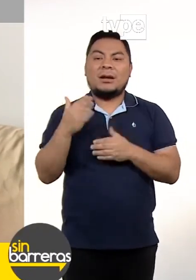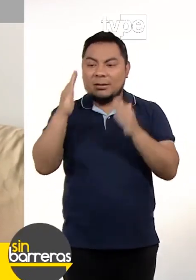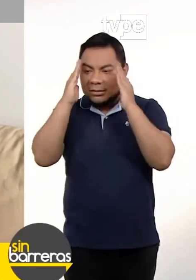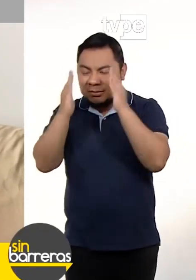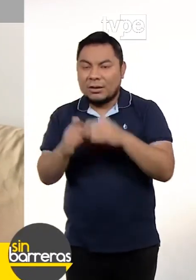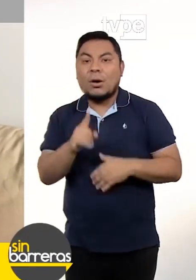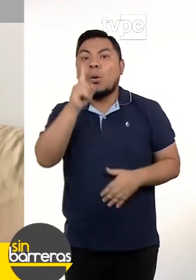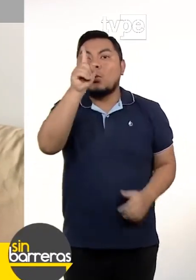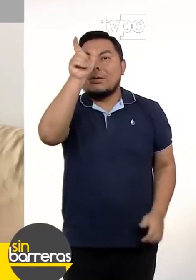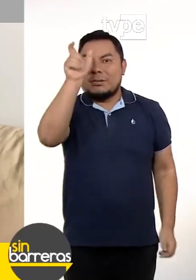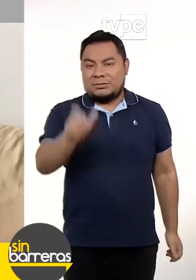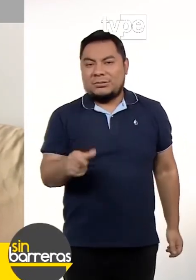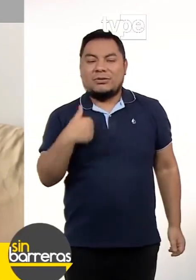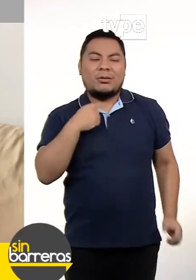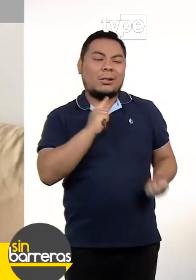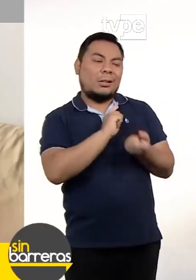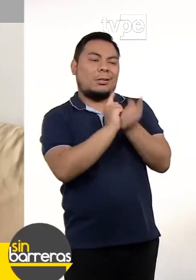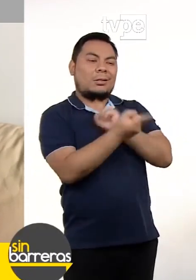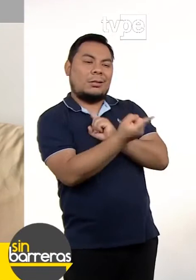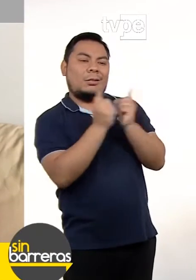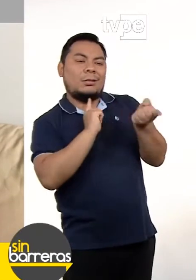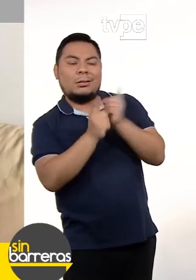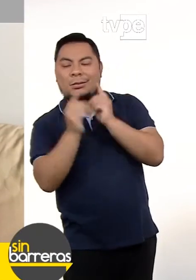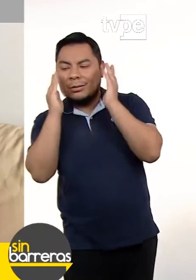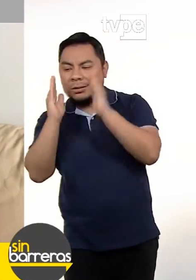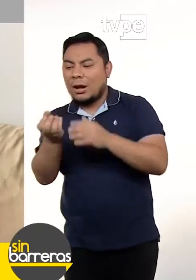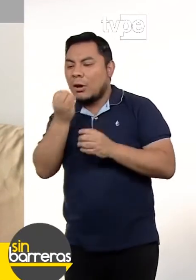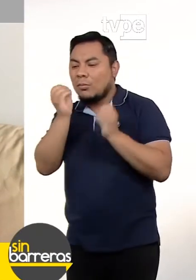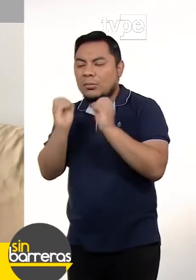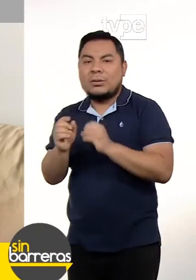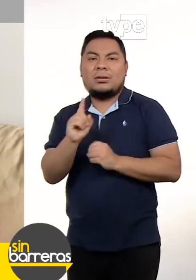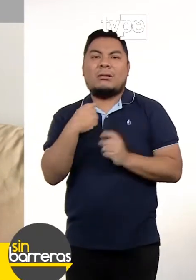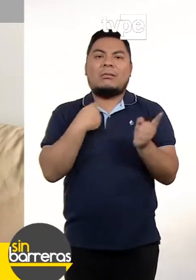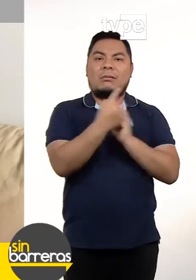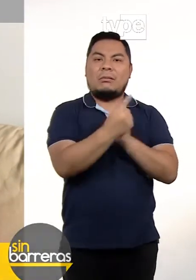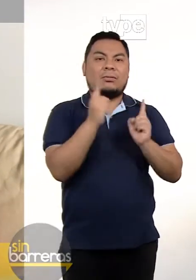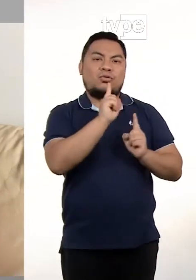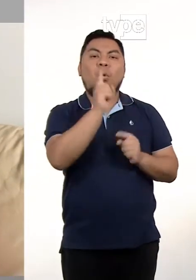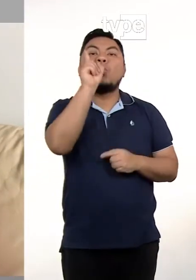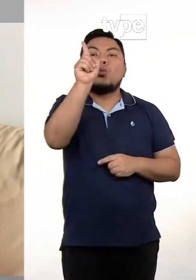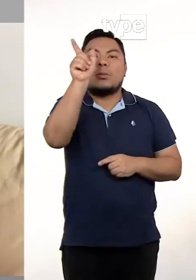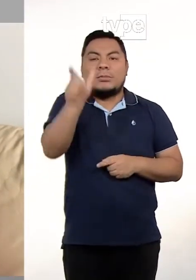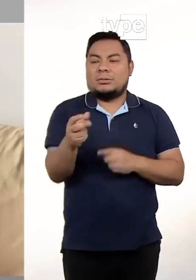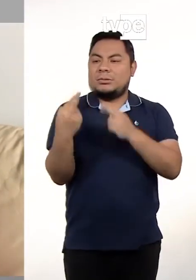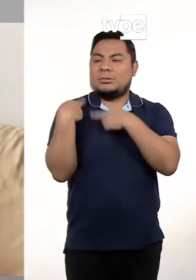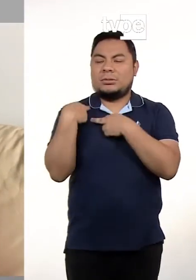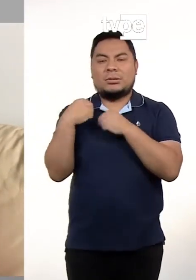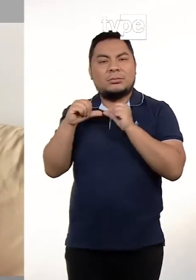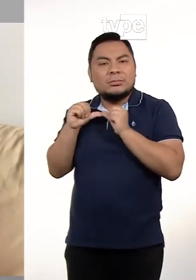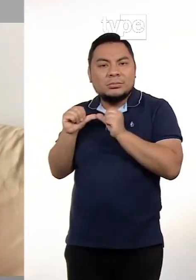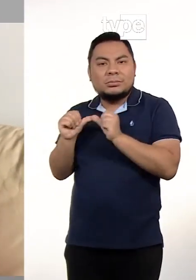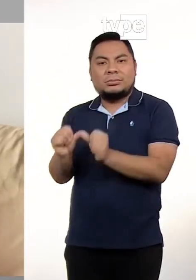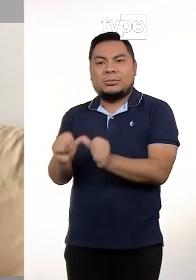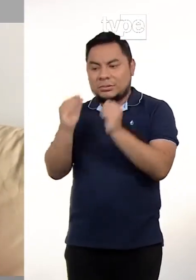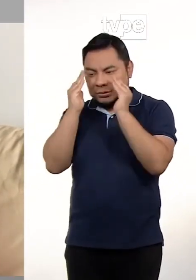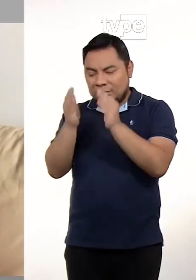va a atender, porque es una sola persona que se va a encargar de su atención. Y